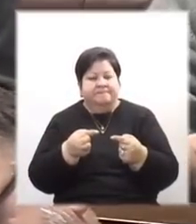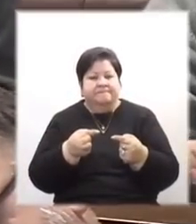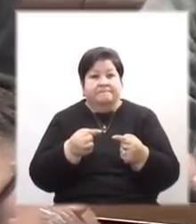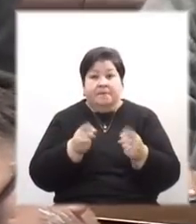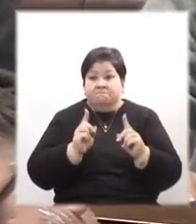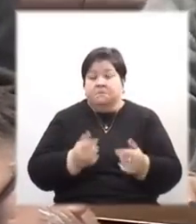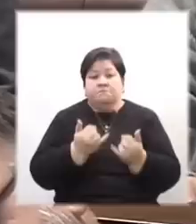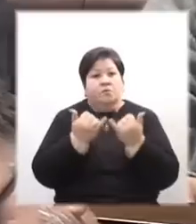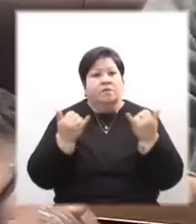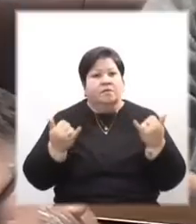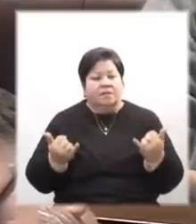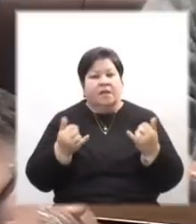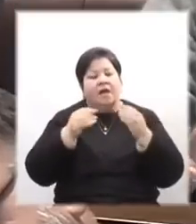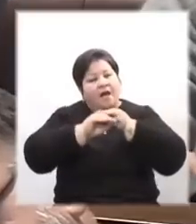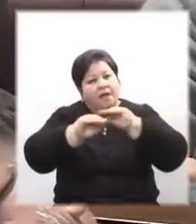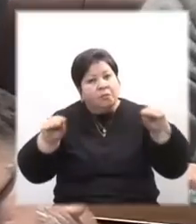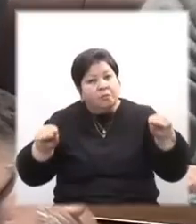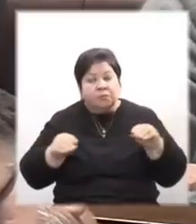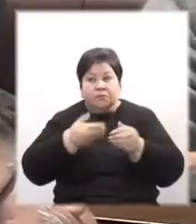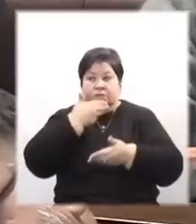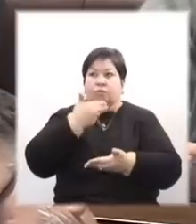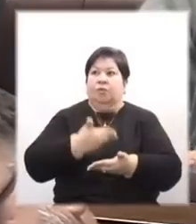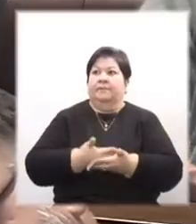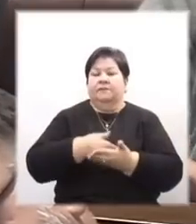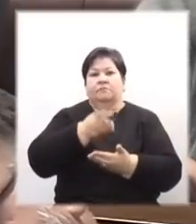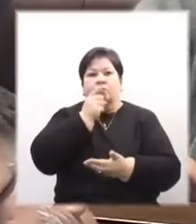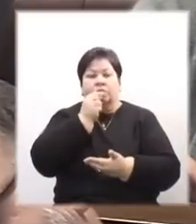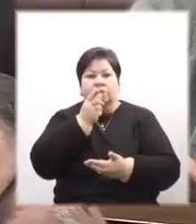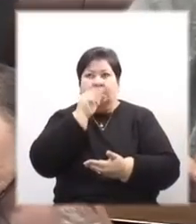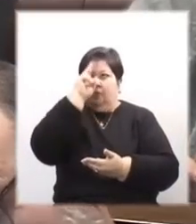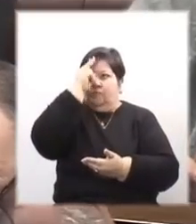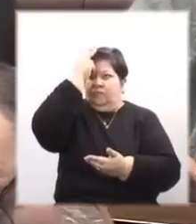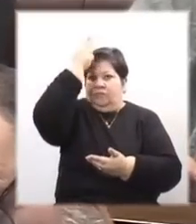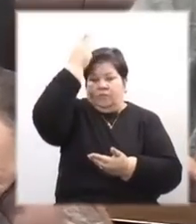Ese mismo día se anunció ante la sorpresa de la policía de Tula, Uruguay, que había